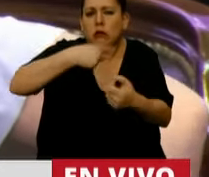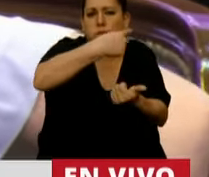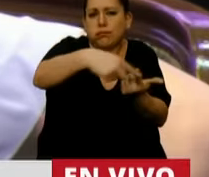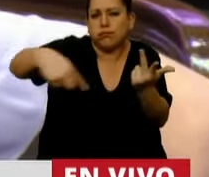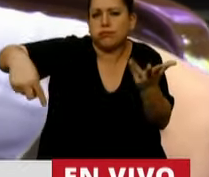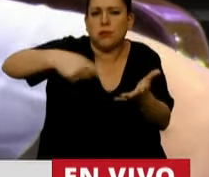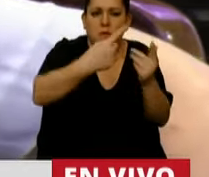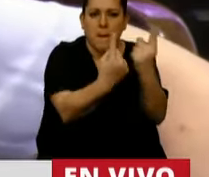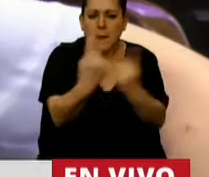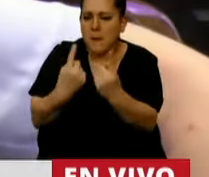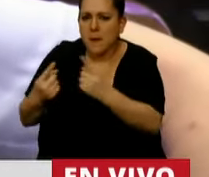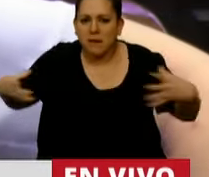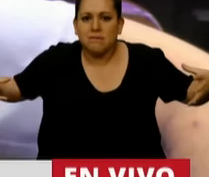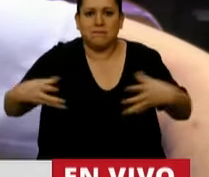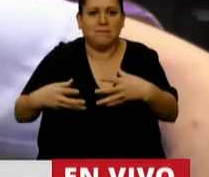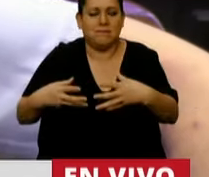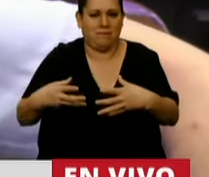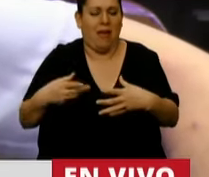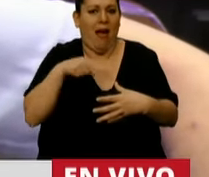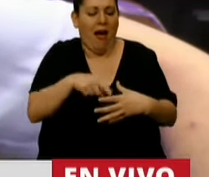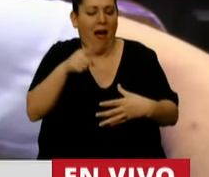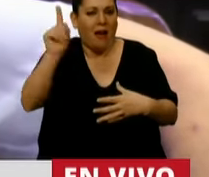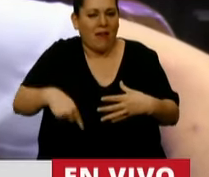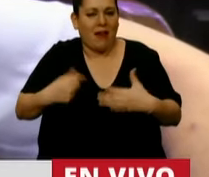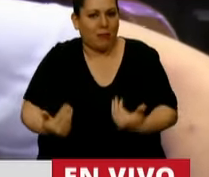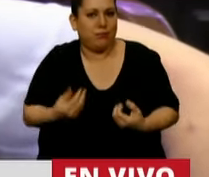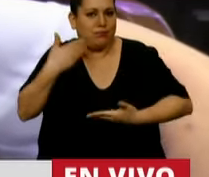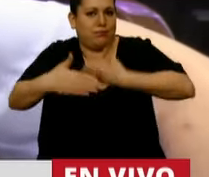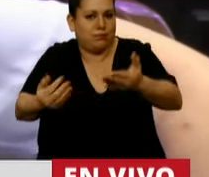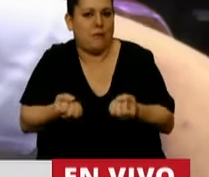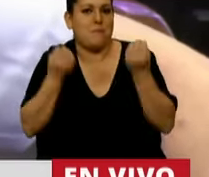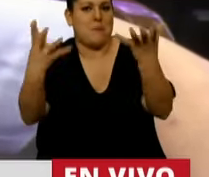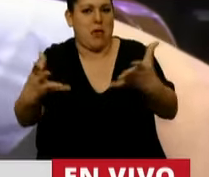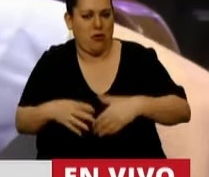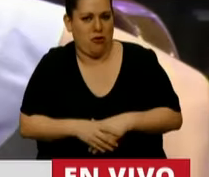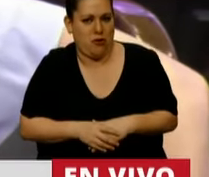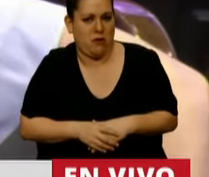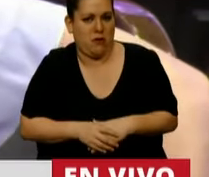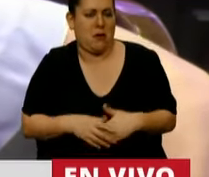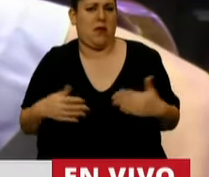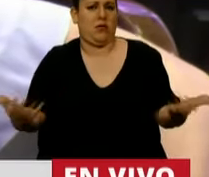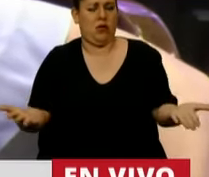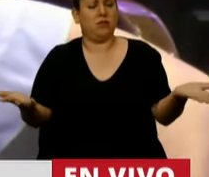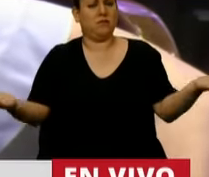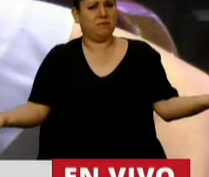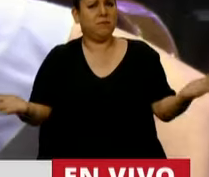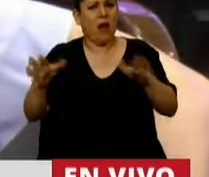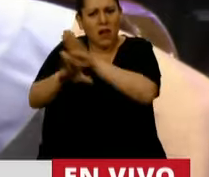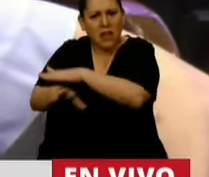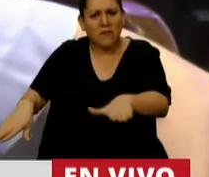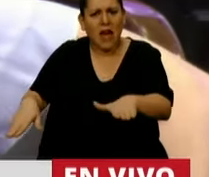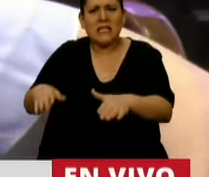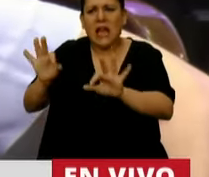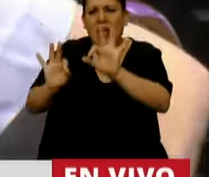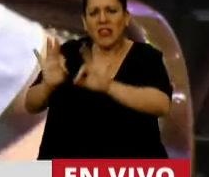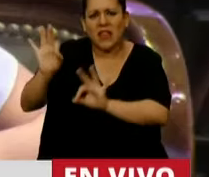para la Cámara de Diputados. Tenemos una brújula, una guía, podemos discutir mano a mano. Y entonces, claro que la infancia se mide, ¿cómo